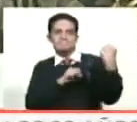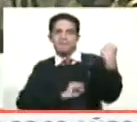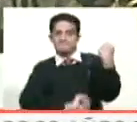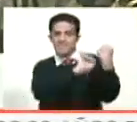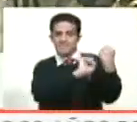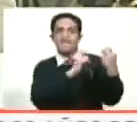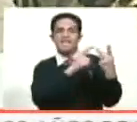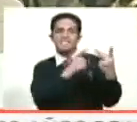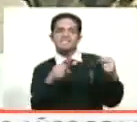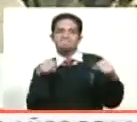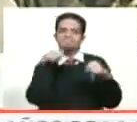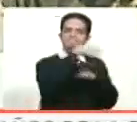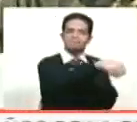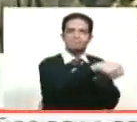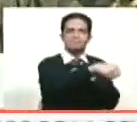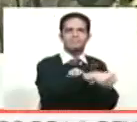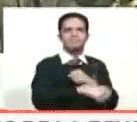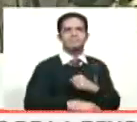y para atacar.